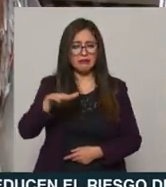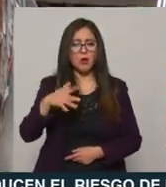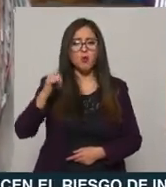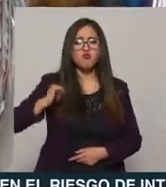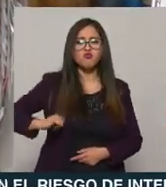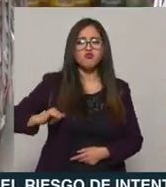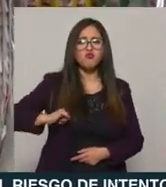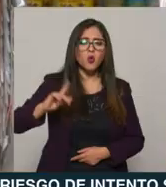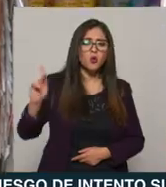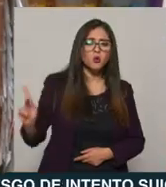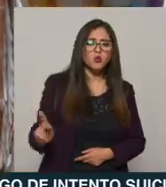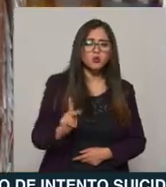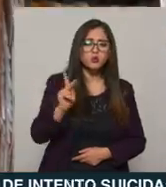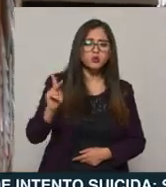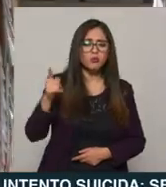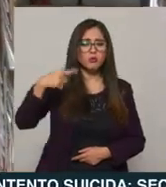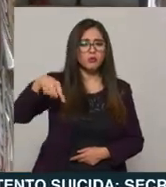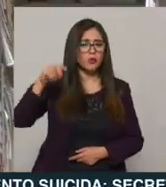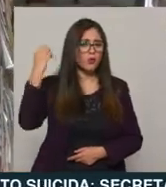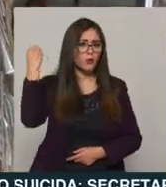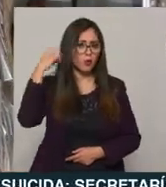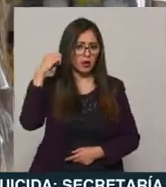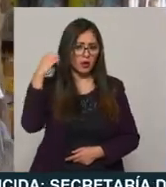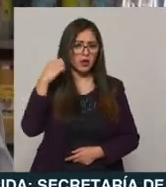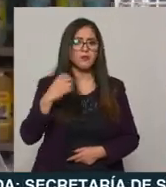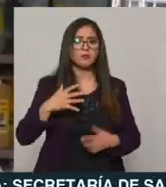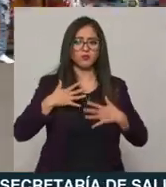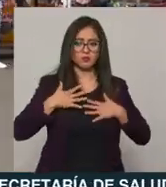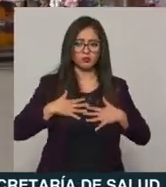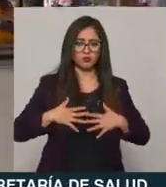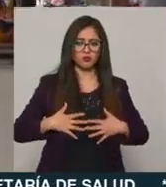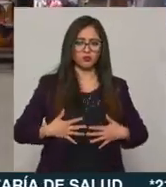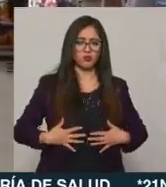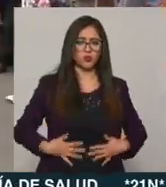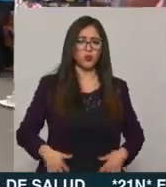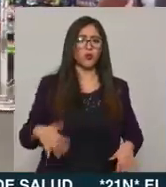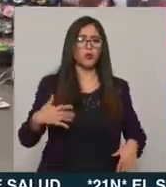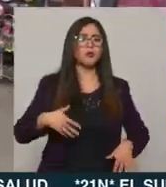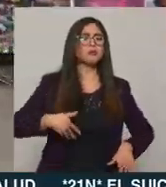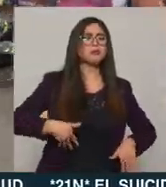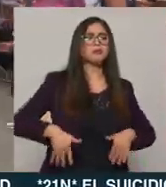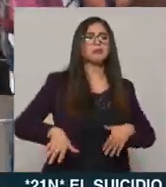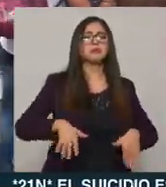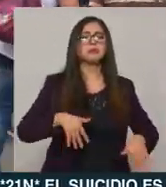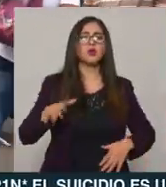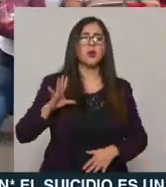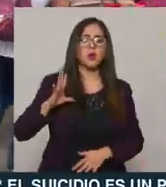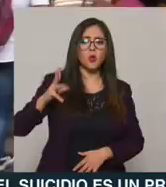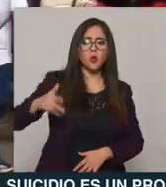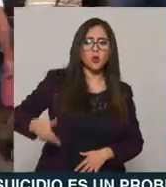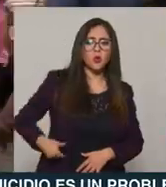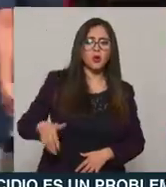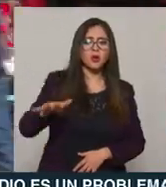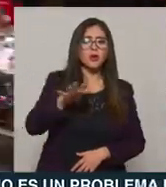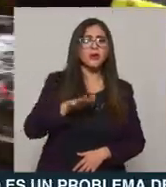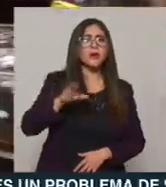antiguos del Istmo de Oaxaca. Portar este atuendo la hace caminar orgullosa por las calles de la